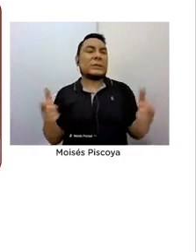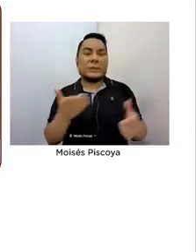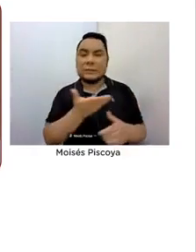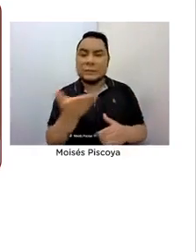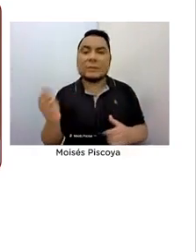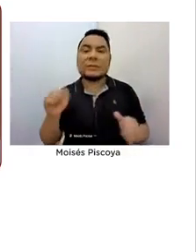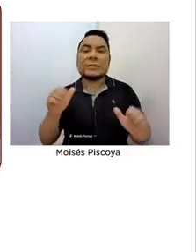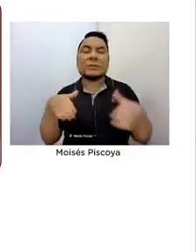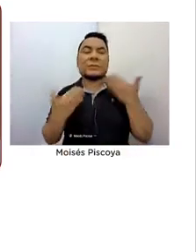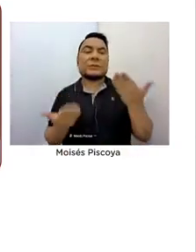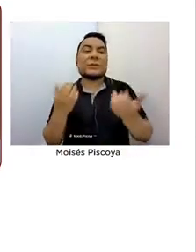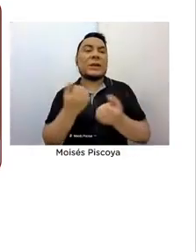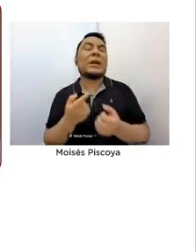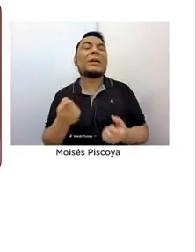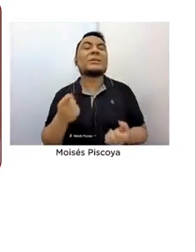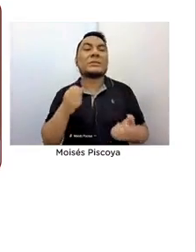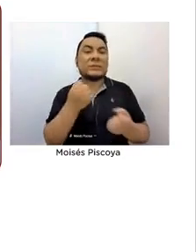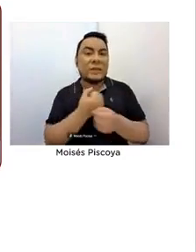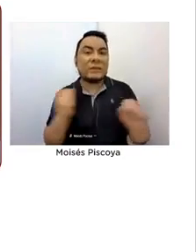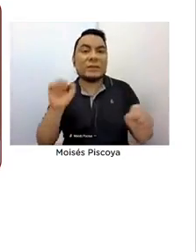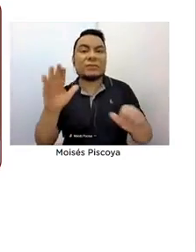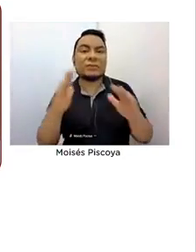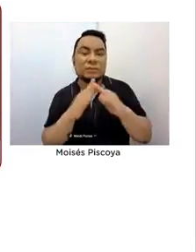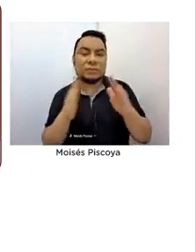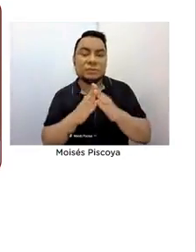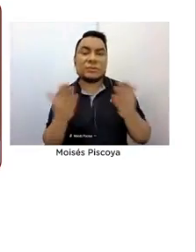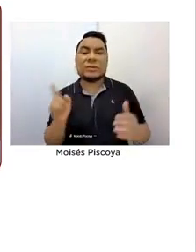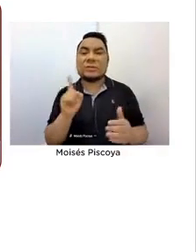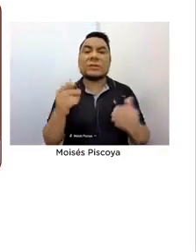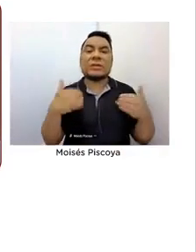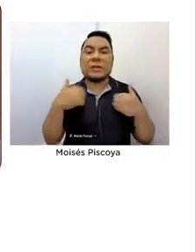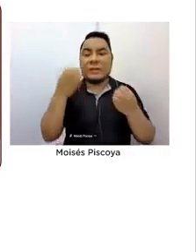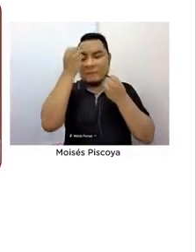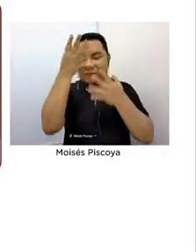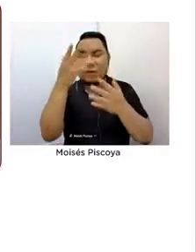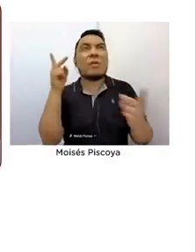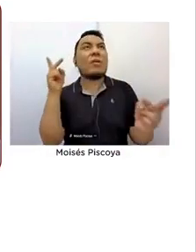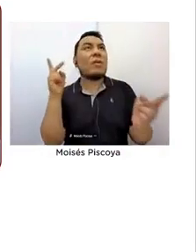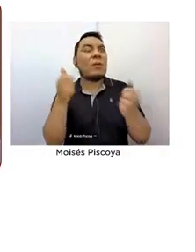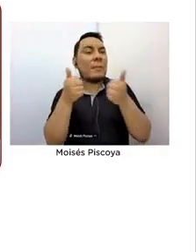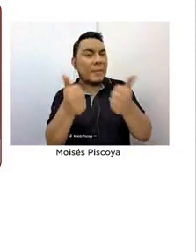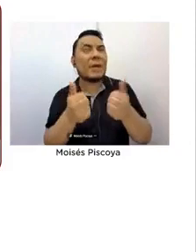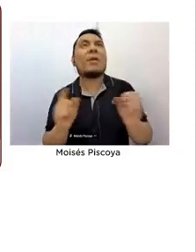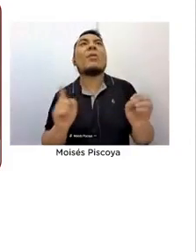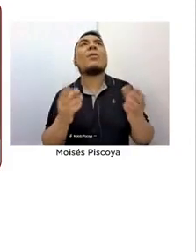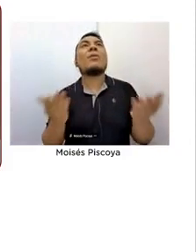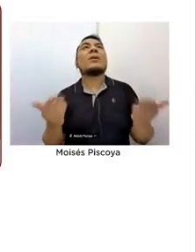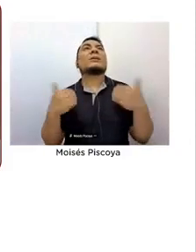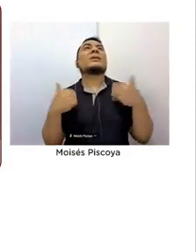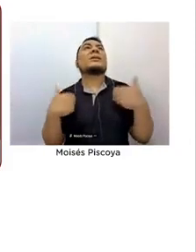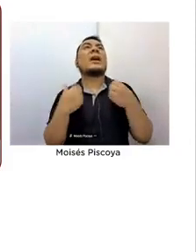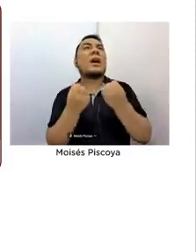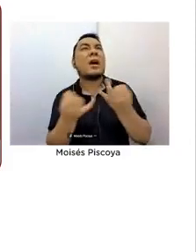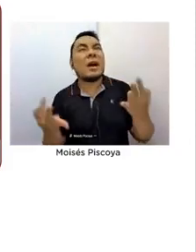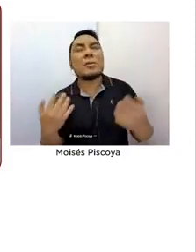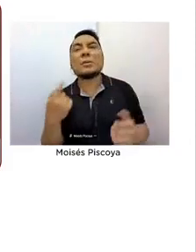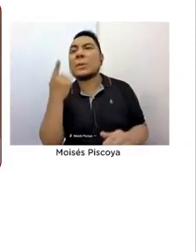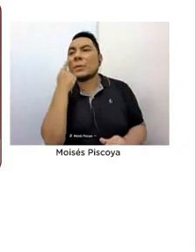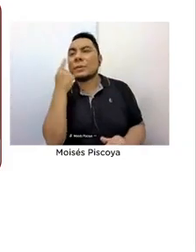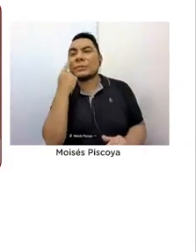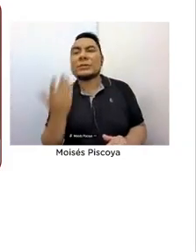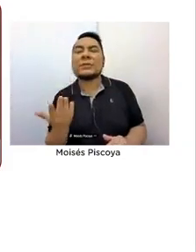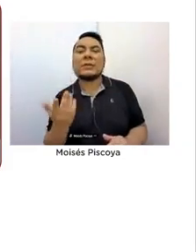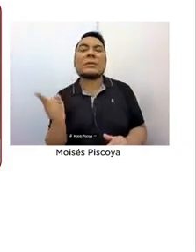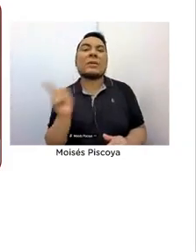se pudieron haber salvado en su casa, y solamente por no tener la información correcta o por haber tenido algún conocimiento